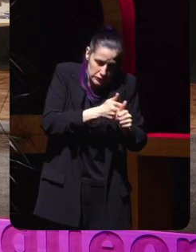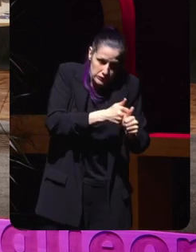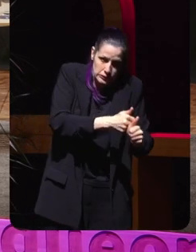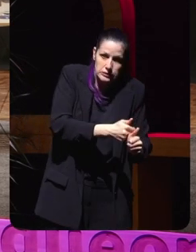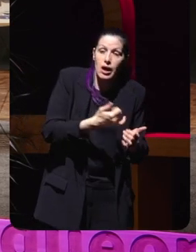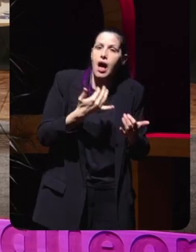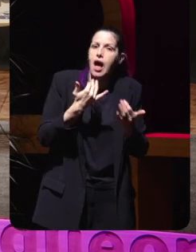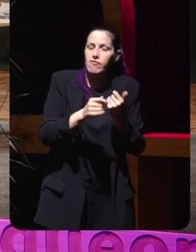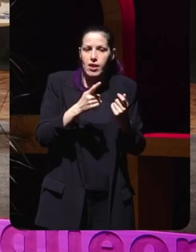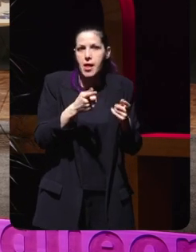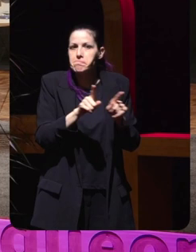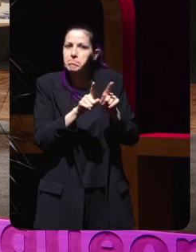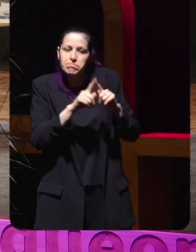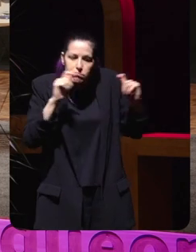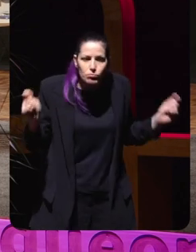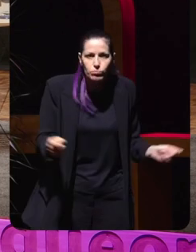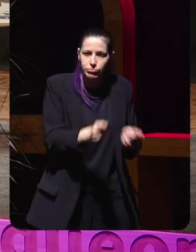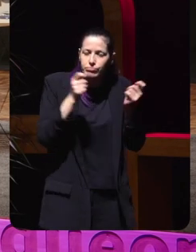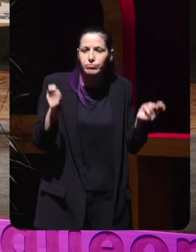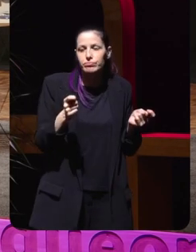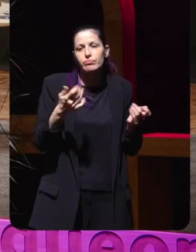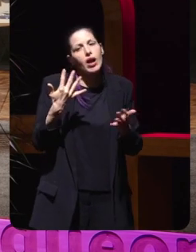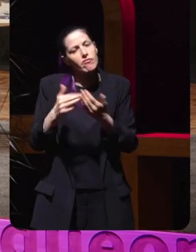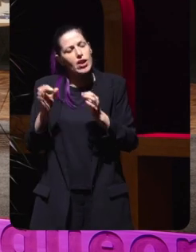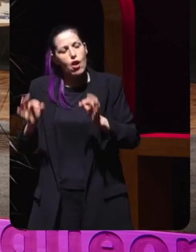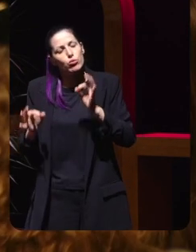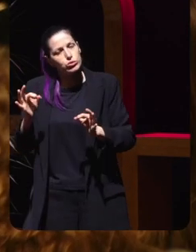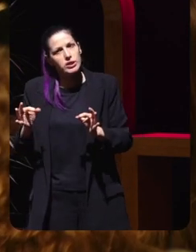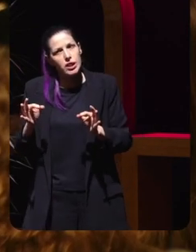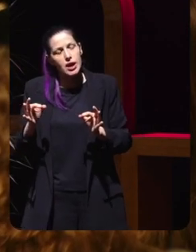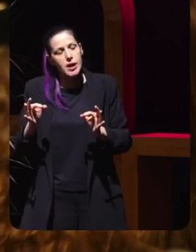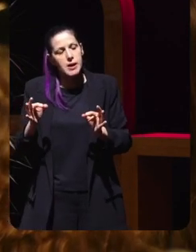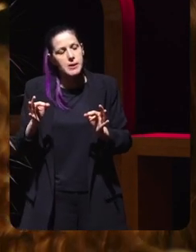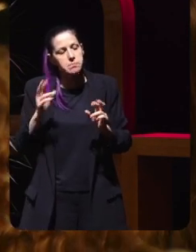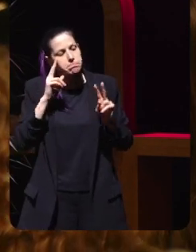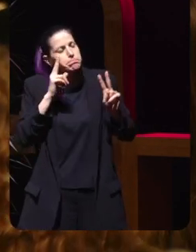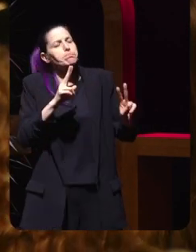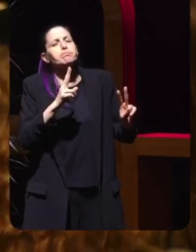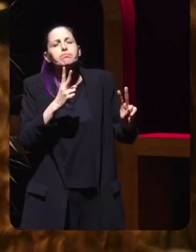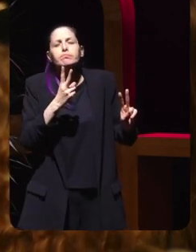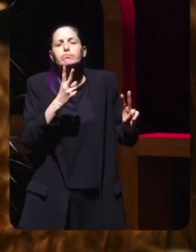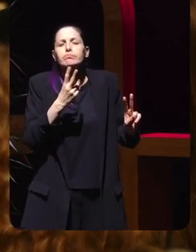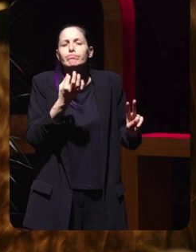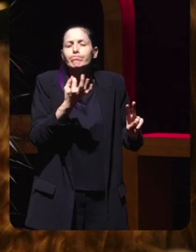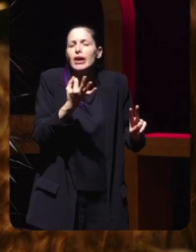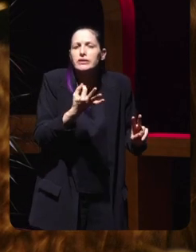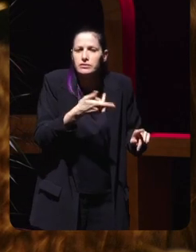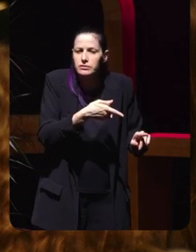ese bombo que se llevó pues astiza como que le prestó más atención no a ver que está pasando aquí